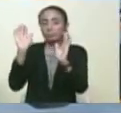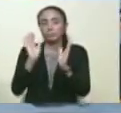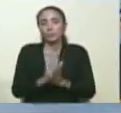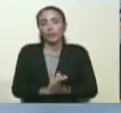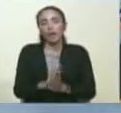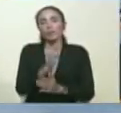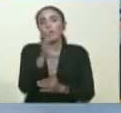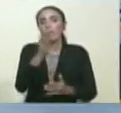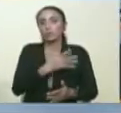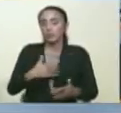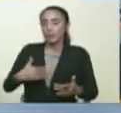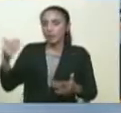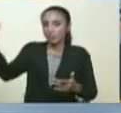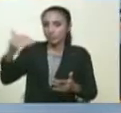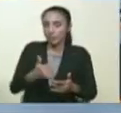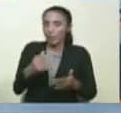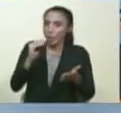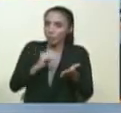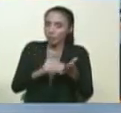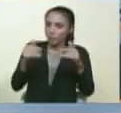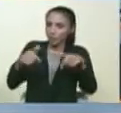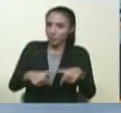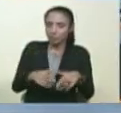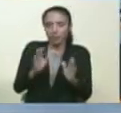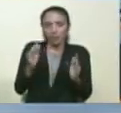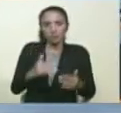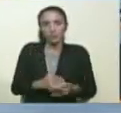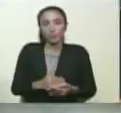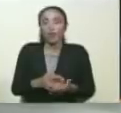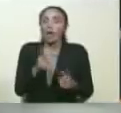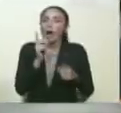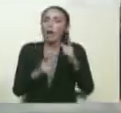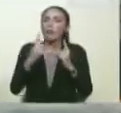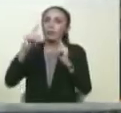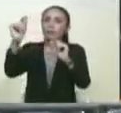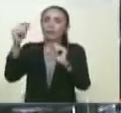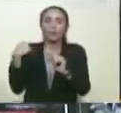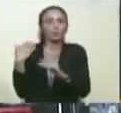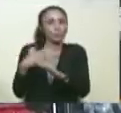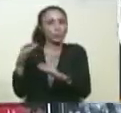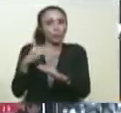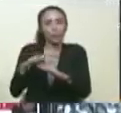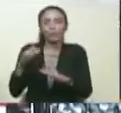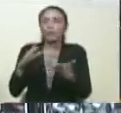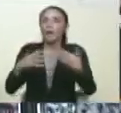exterior, también son nuestros hermanos. Le tendemos las manos